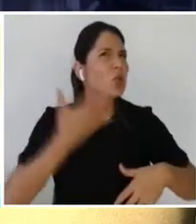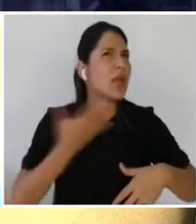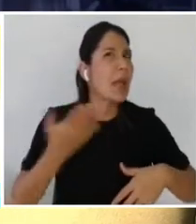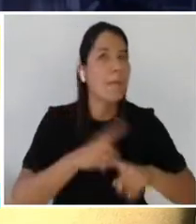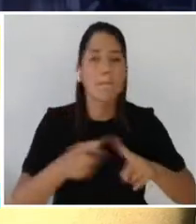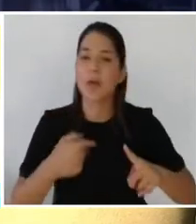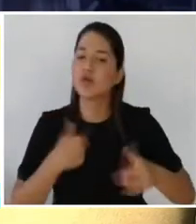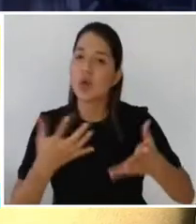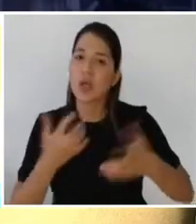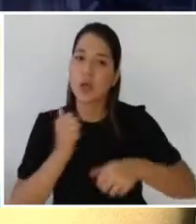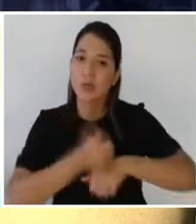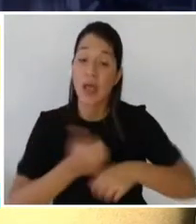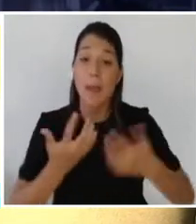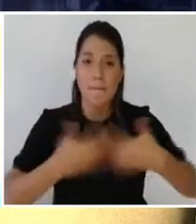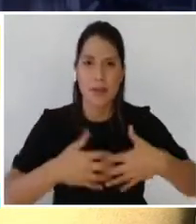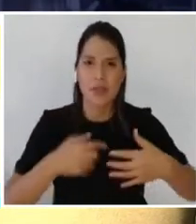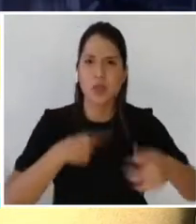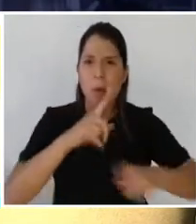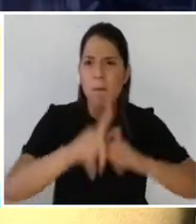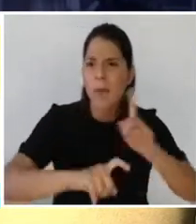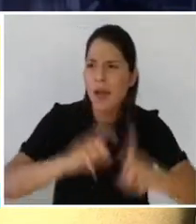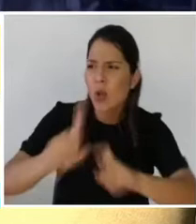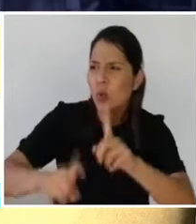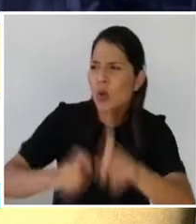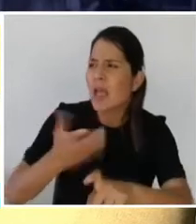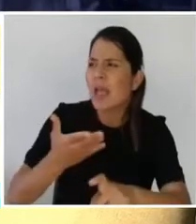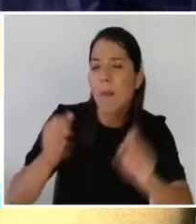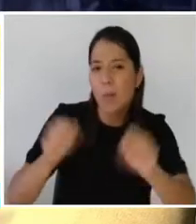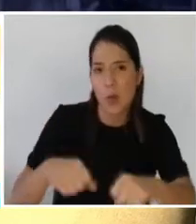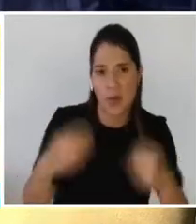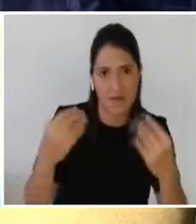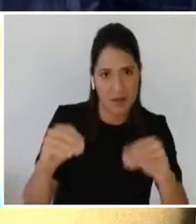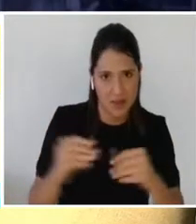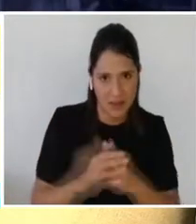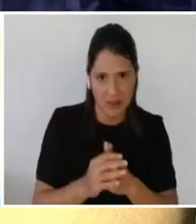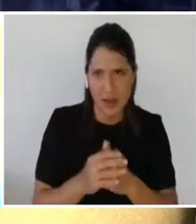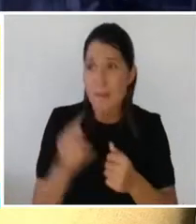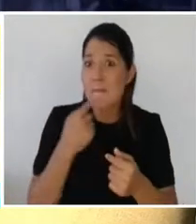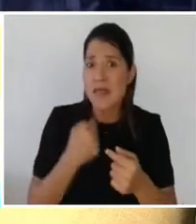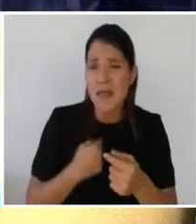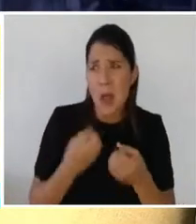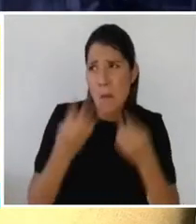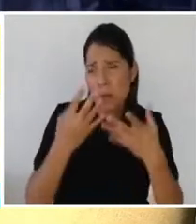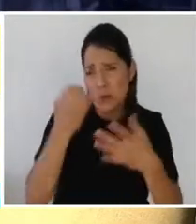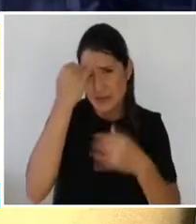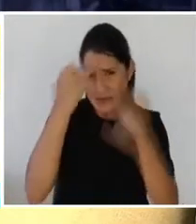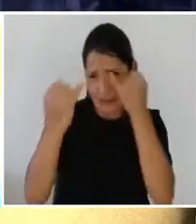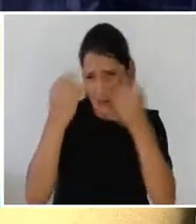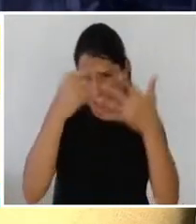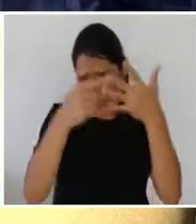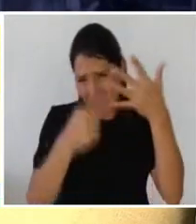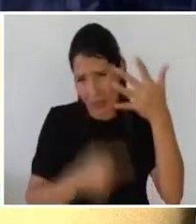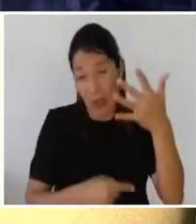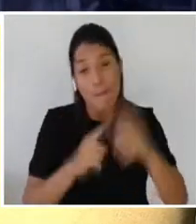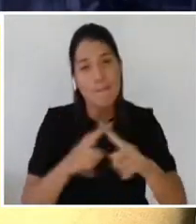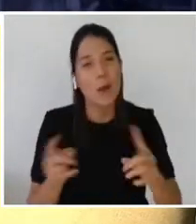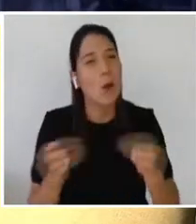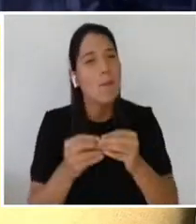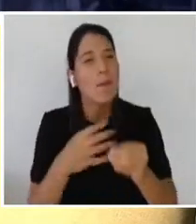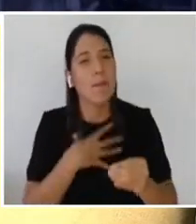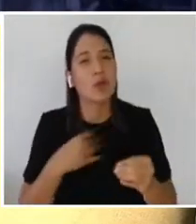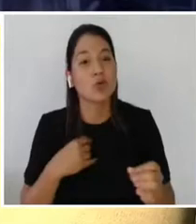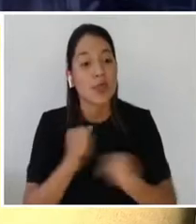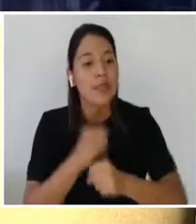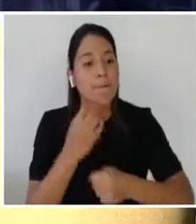Hice una encuesta de qué cosas podía vender. Me pusieron un montón de ideas, pero la que más me gustó fue hacer productos de chocolatería. Y